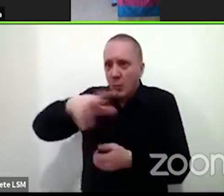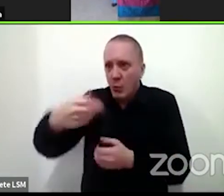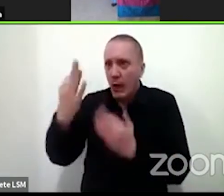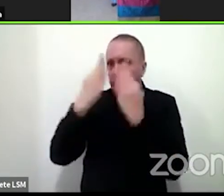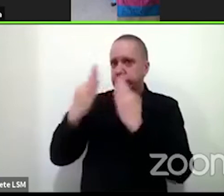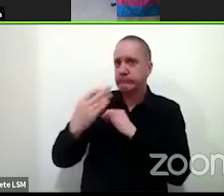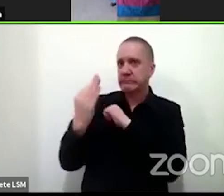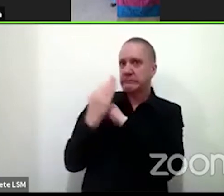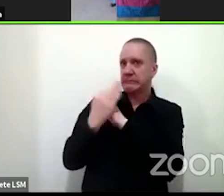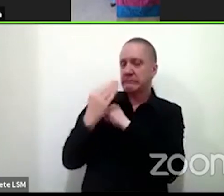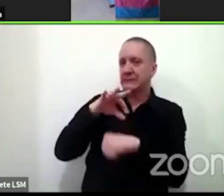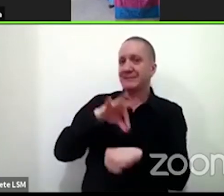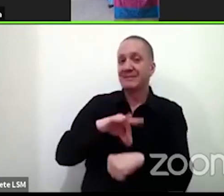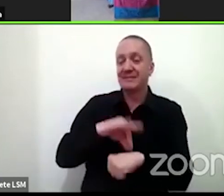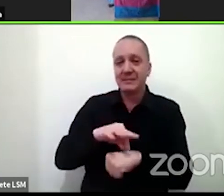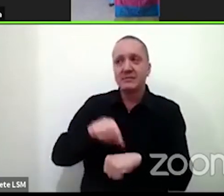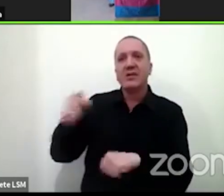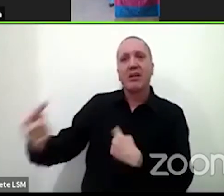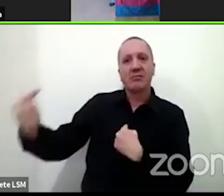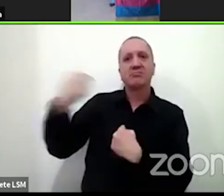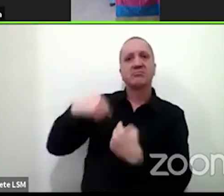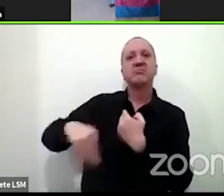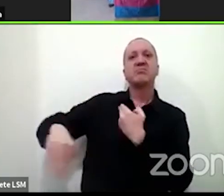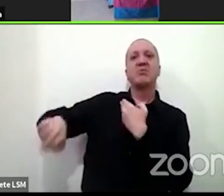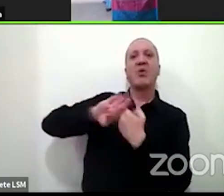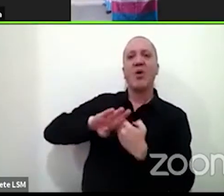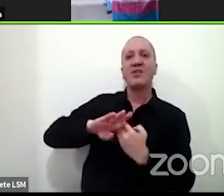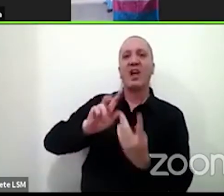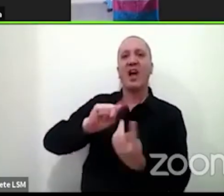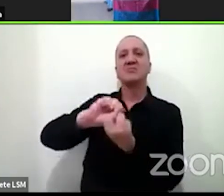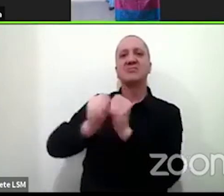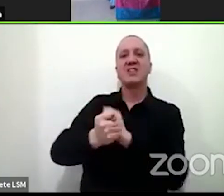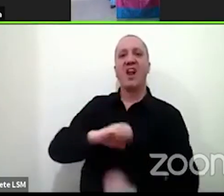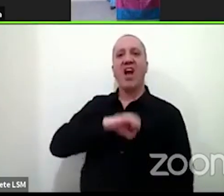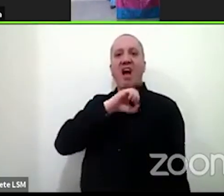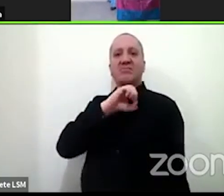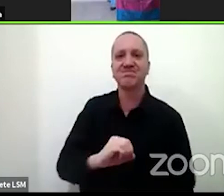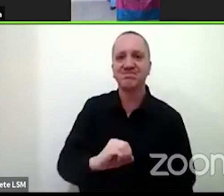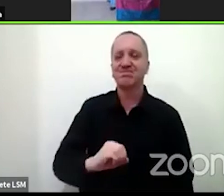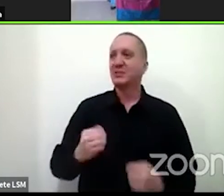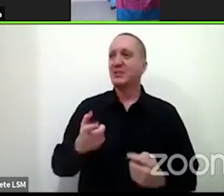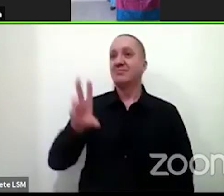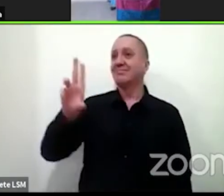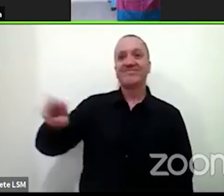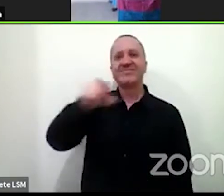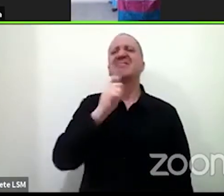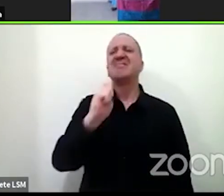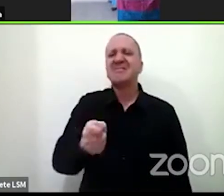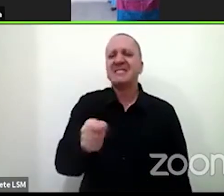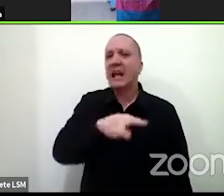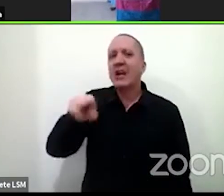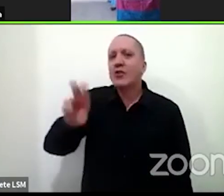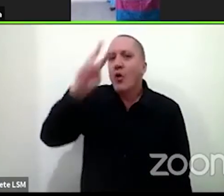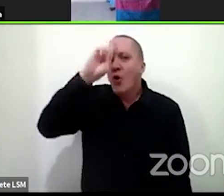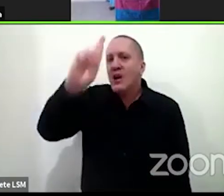sufrimos transfobia por la falta de nuestro derecho de identidad. Es decir, no nos respetaron nuestro nombre de acuerdo